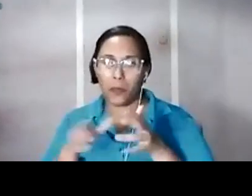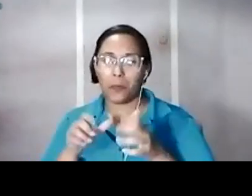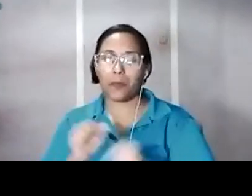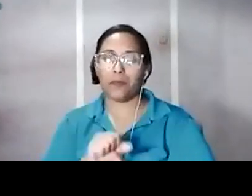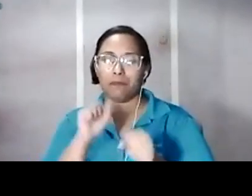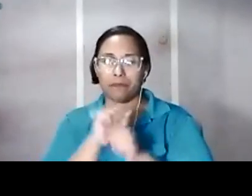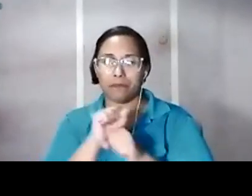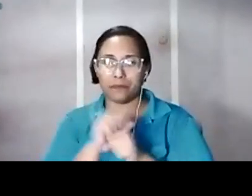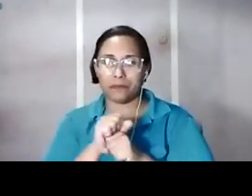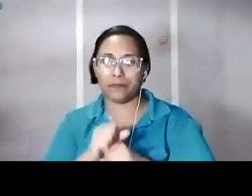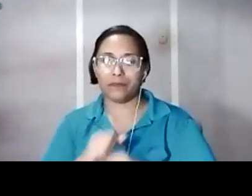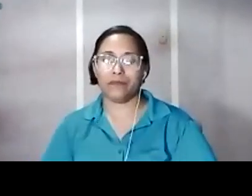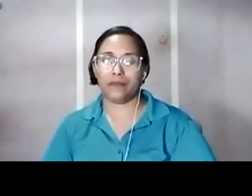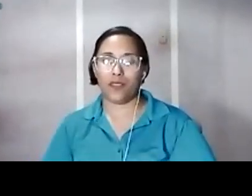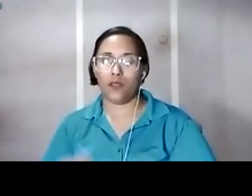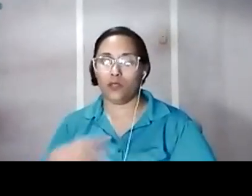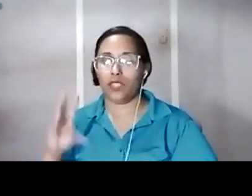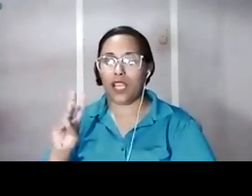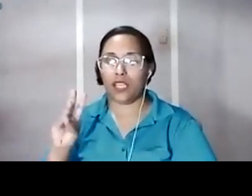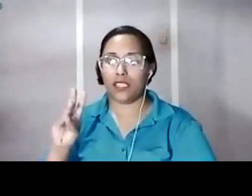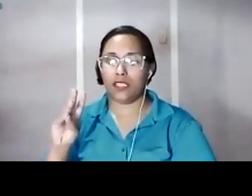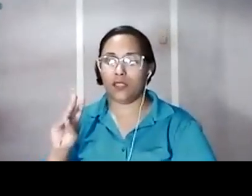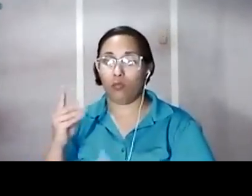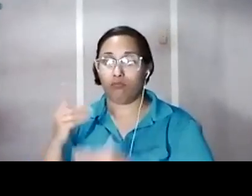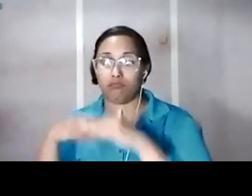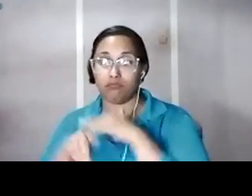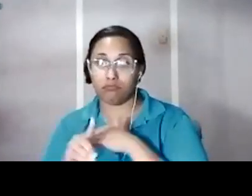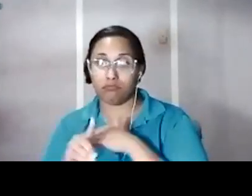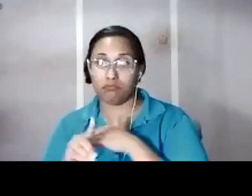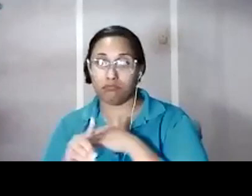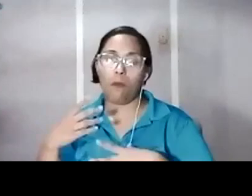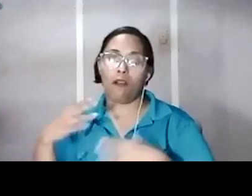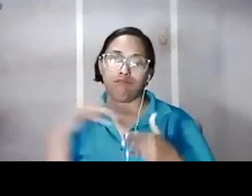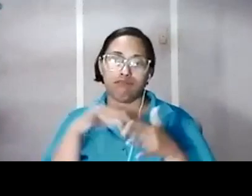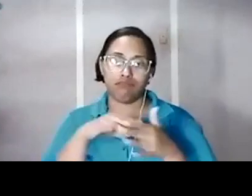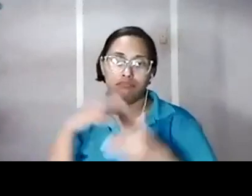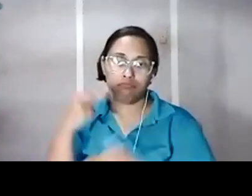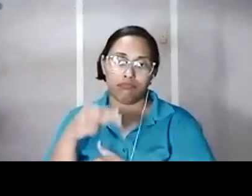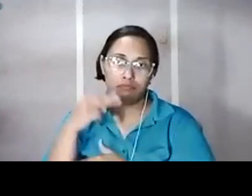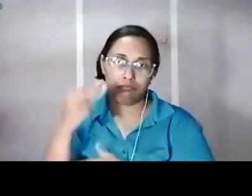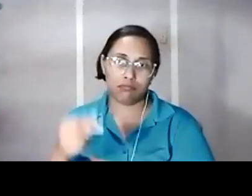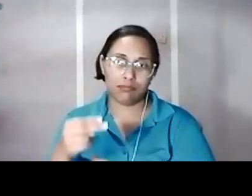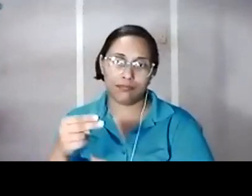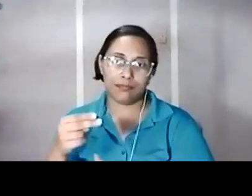vocación. Yo dije en sexto grado que yo iba a estudiar historia. En sexto grado,